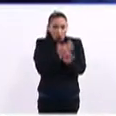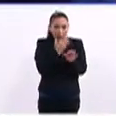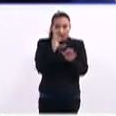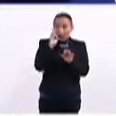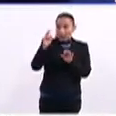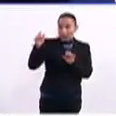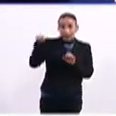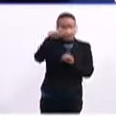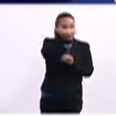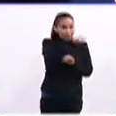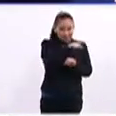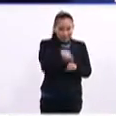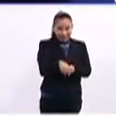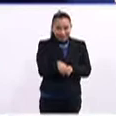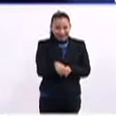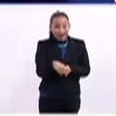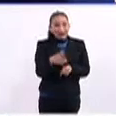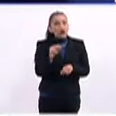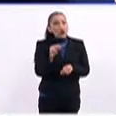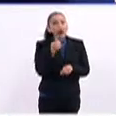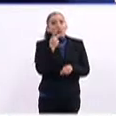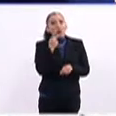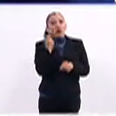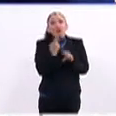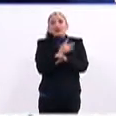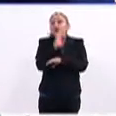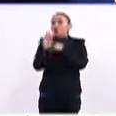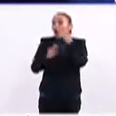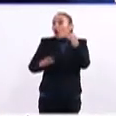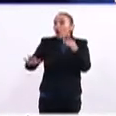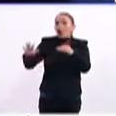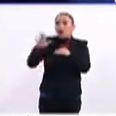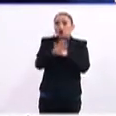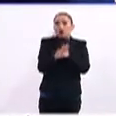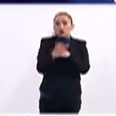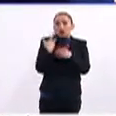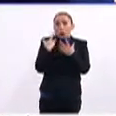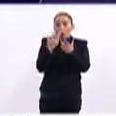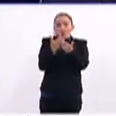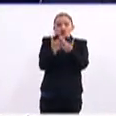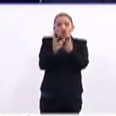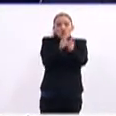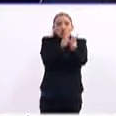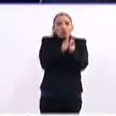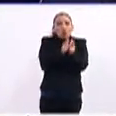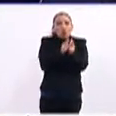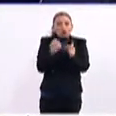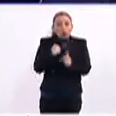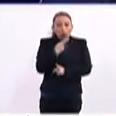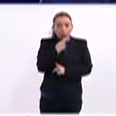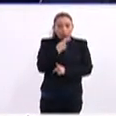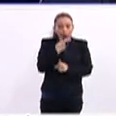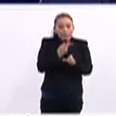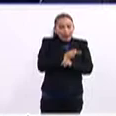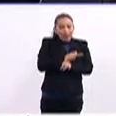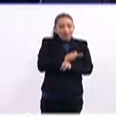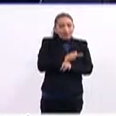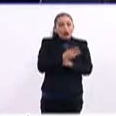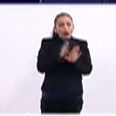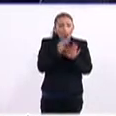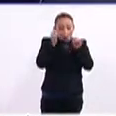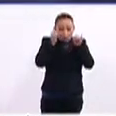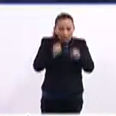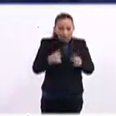nos rodean, ya no hablo de lo que nos pasa a todos en lo masivo, más bien hablo de lo que nos pasa